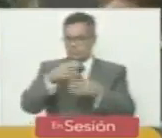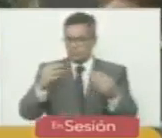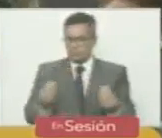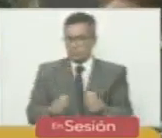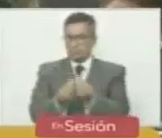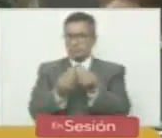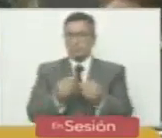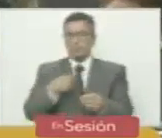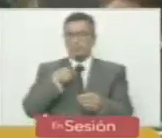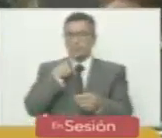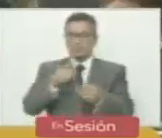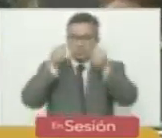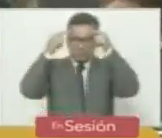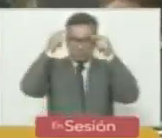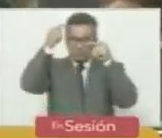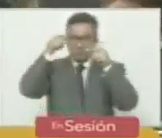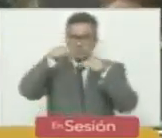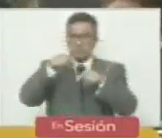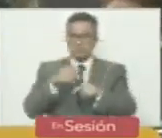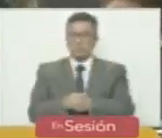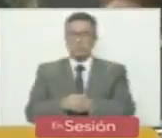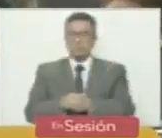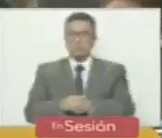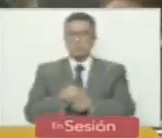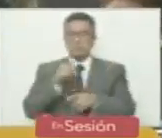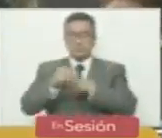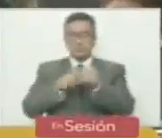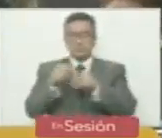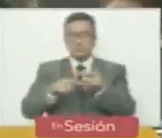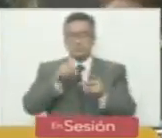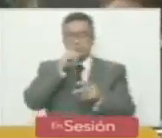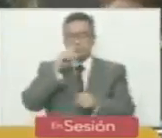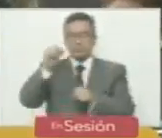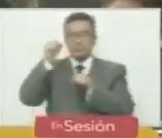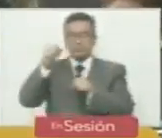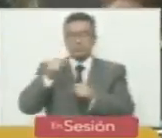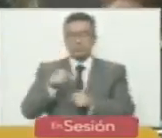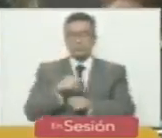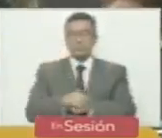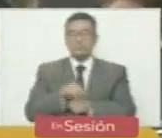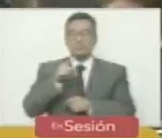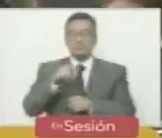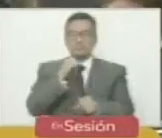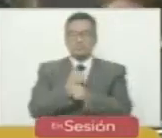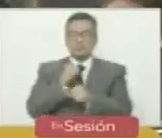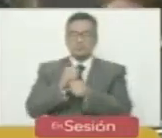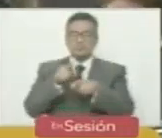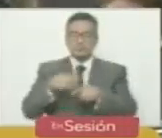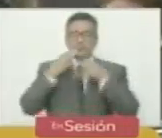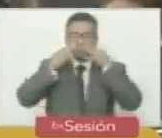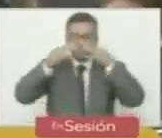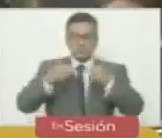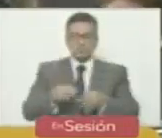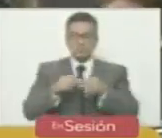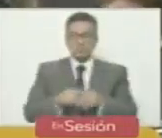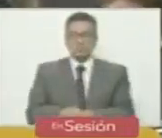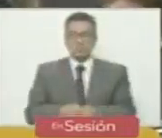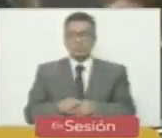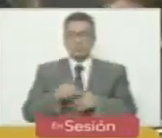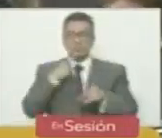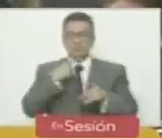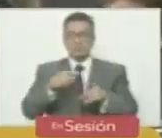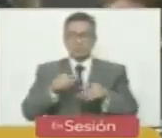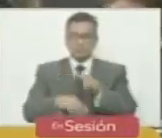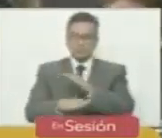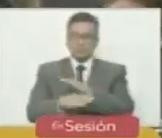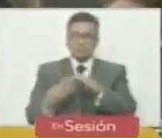acompañando, como lo hizo Hugo Rafael Chávez Frías y como lo sigue haciendo Nicolás Maduro Moro, trabajador de verdad, verdad, de la clase